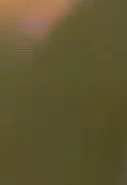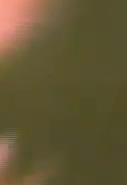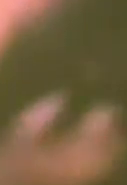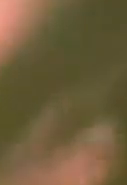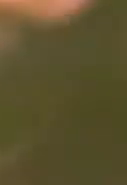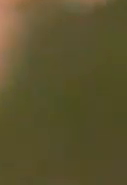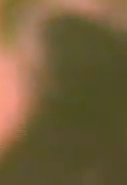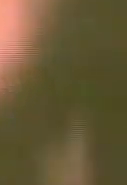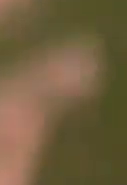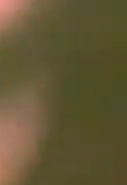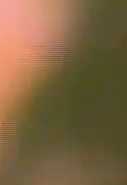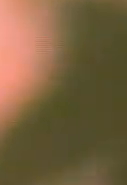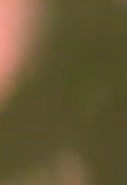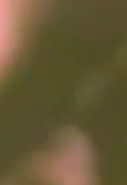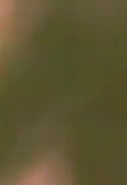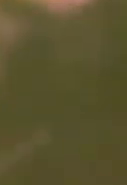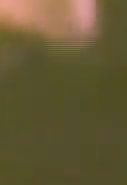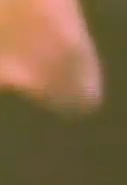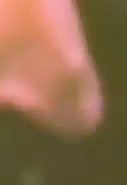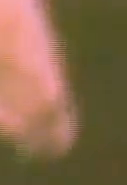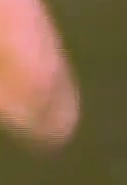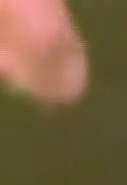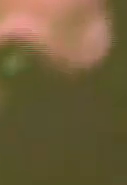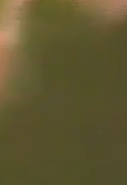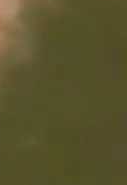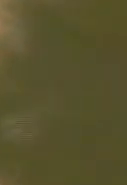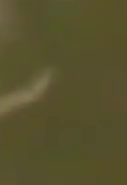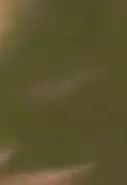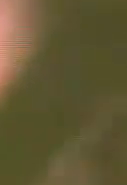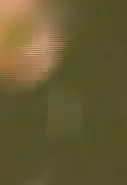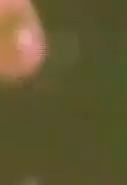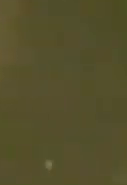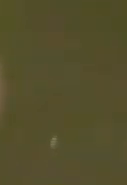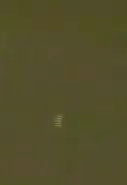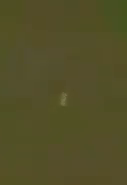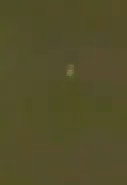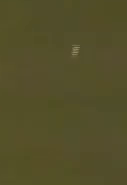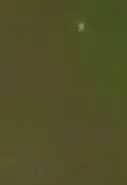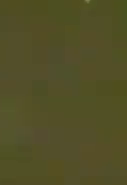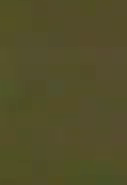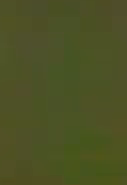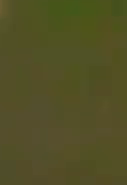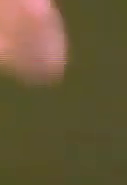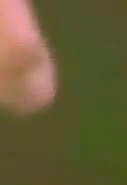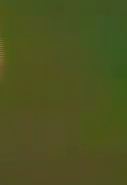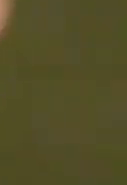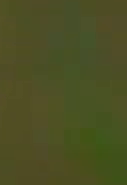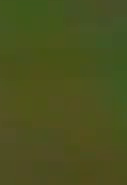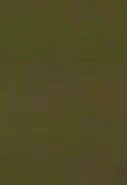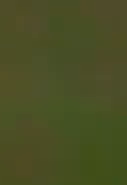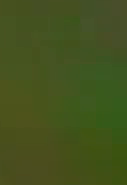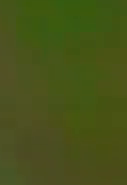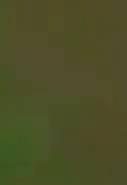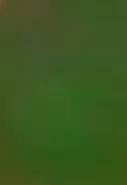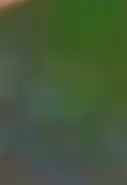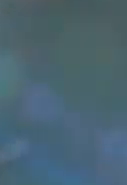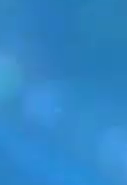sonreí y lleno de comprensión le saltaba el corazón por lo que